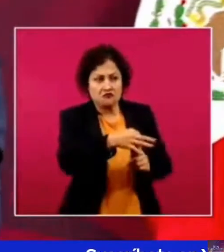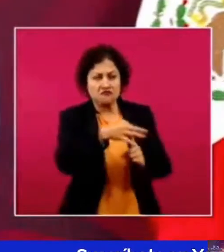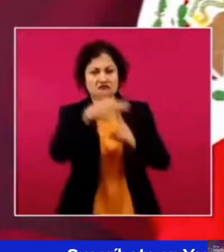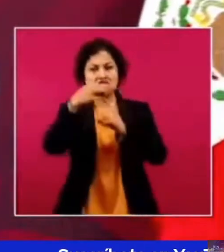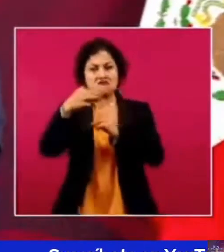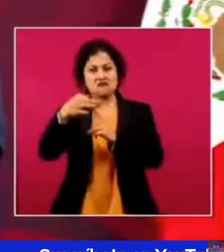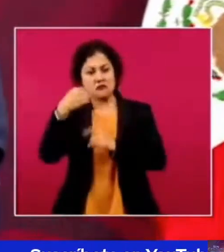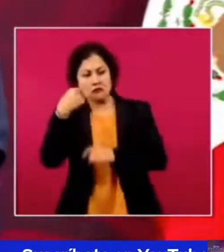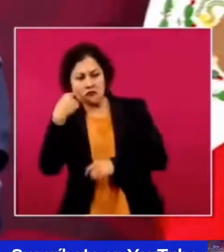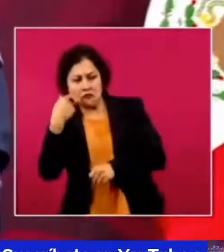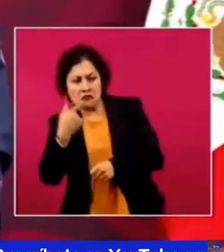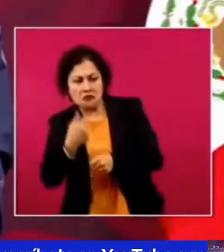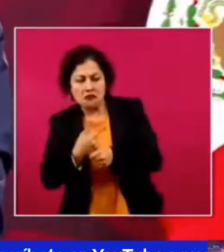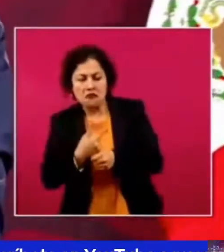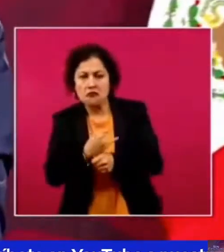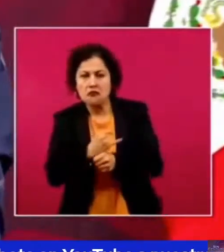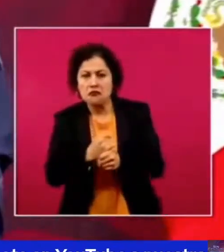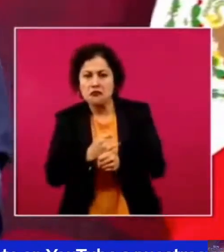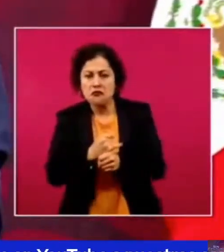¿Qué magistrados?